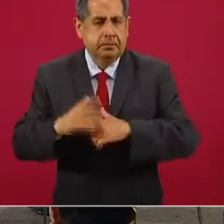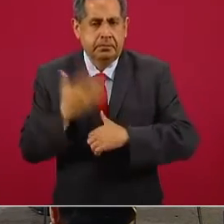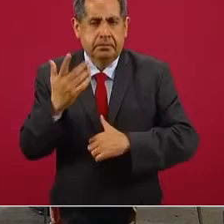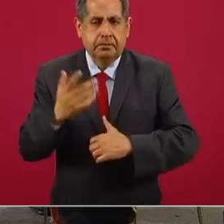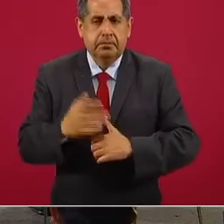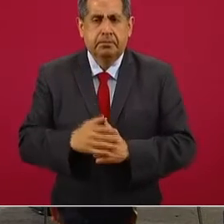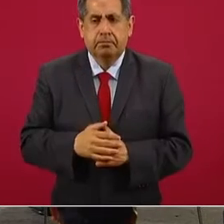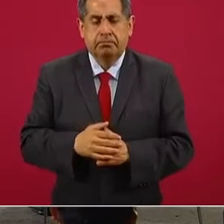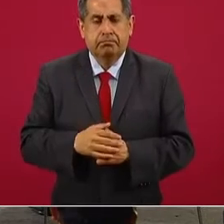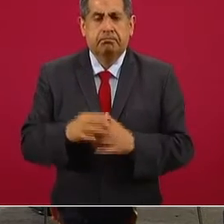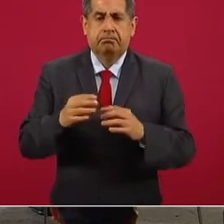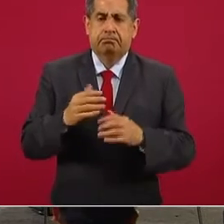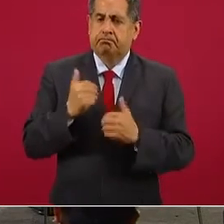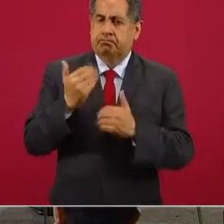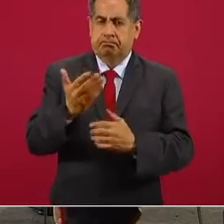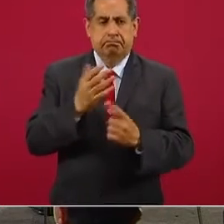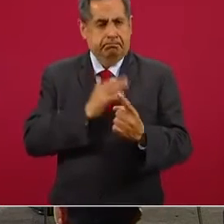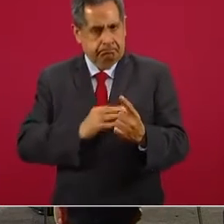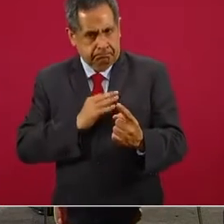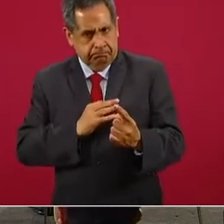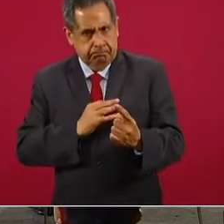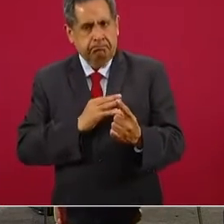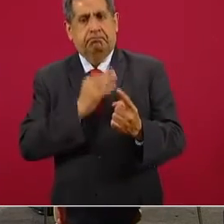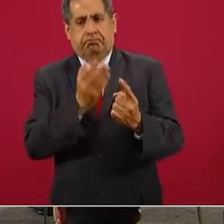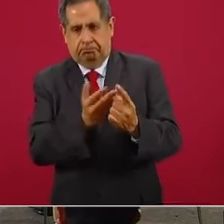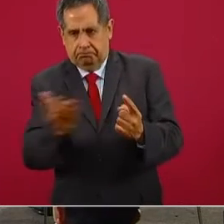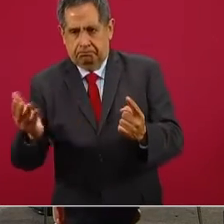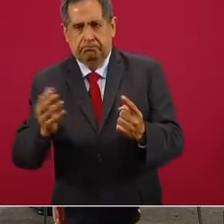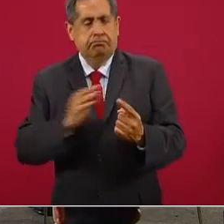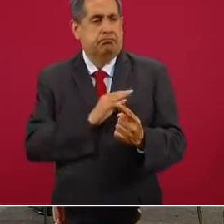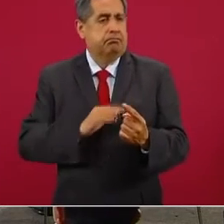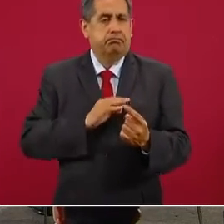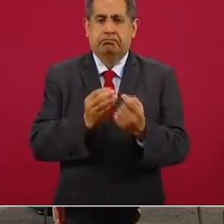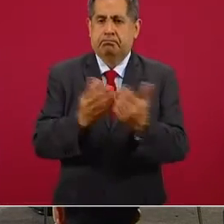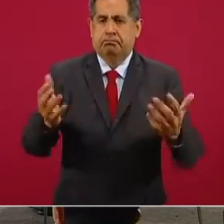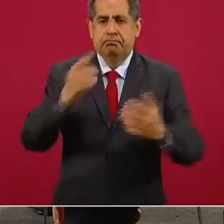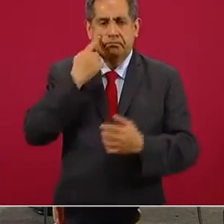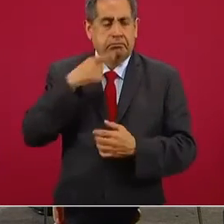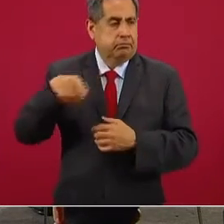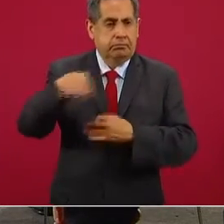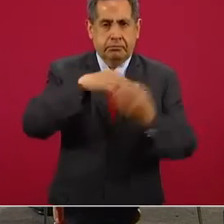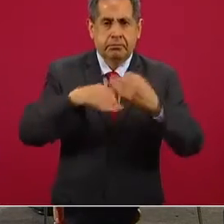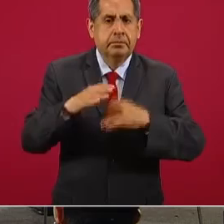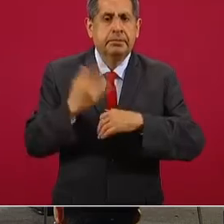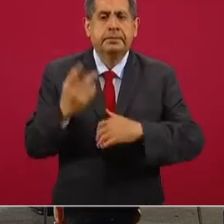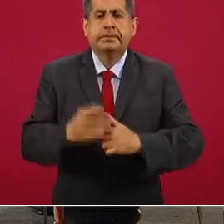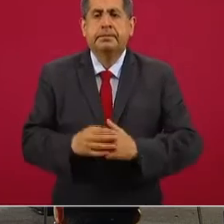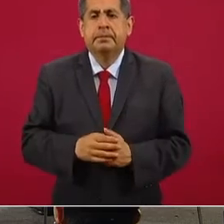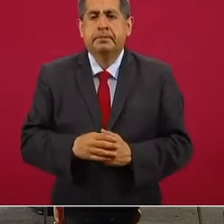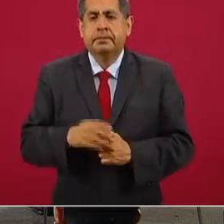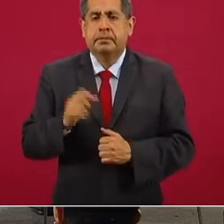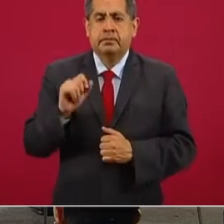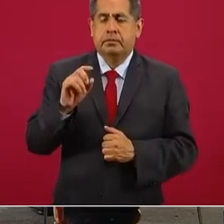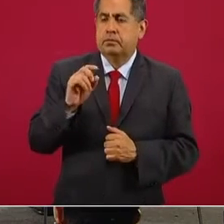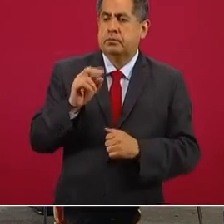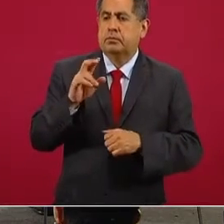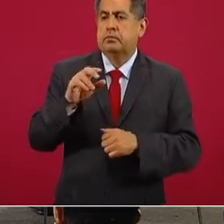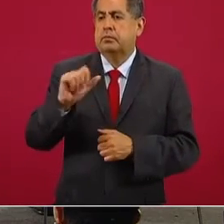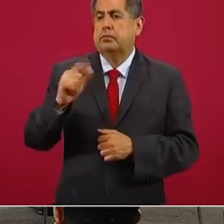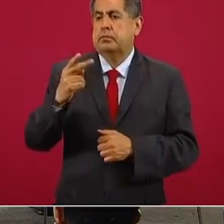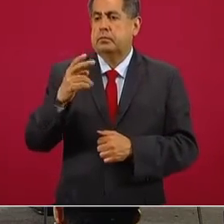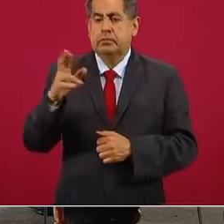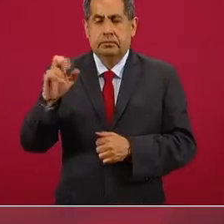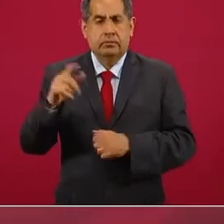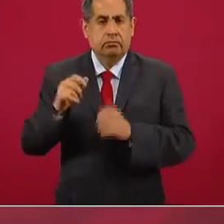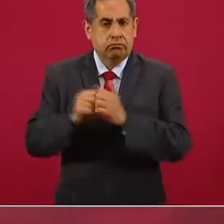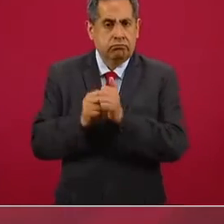y con él felicitar a todas y a todos quienes hoy han sido reconocidos, el doctor Aguirre Gas también, que fue un